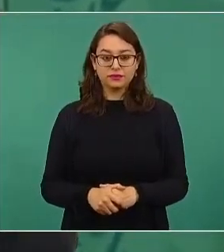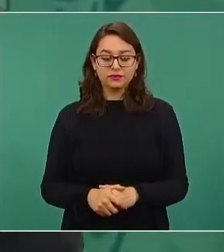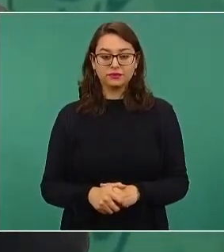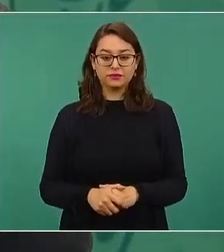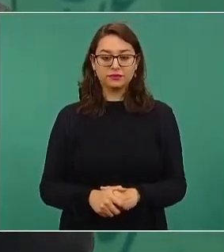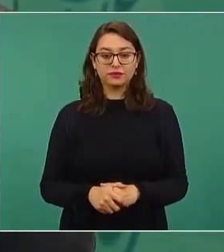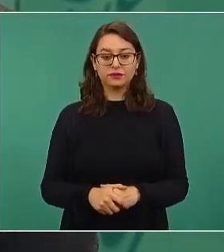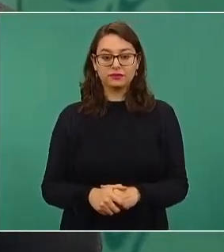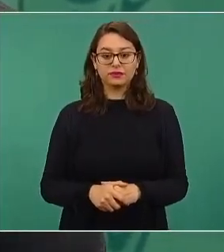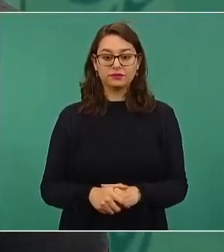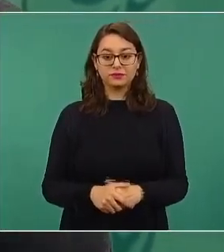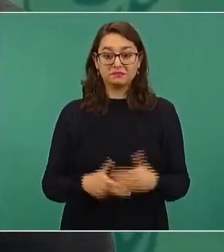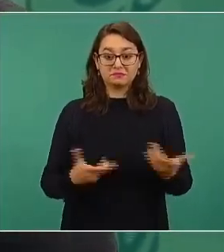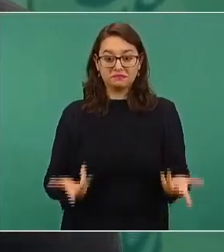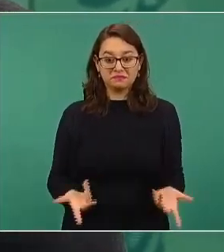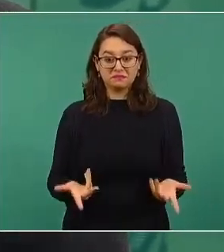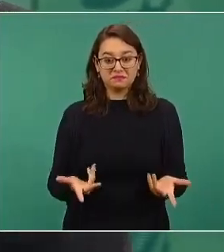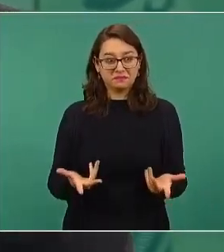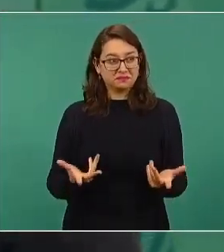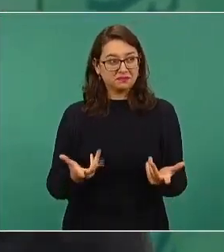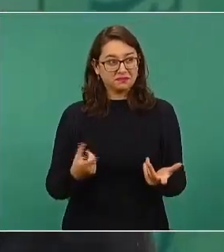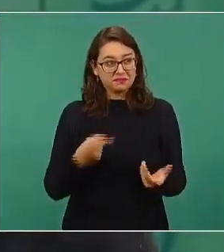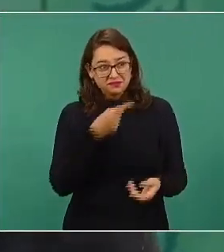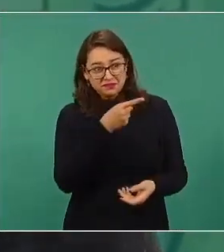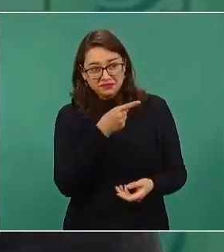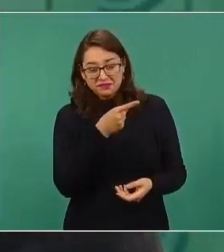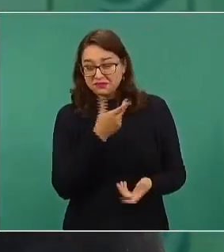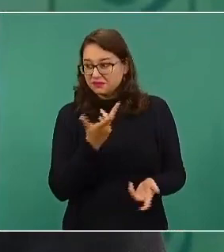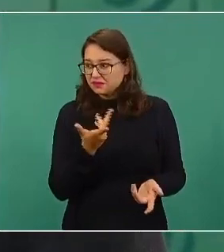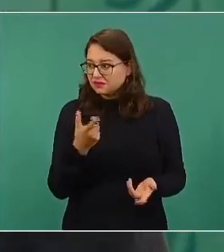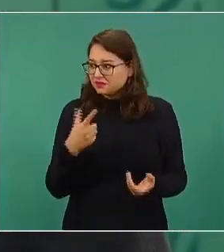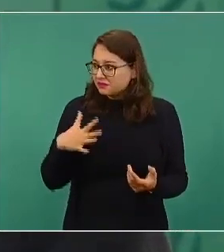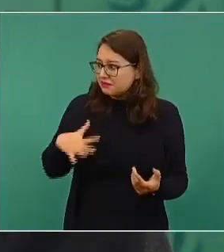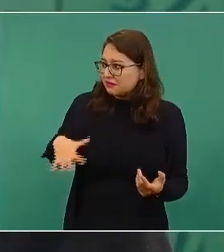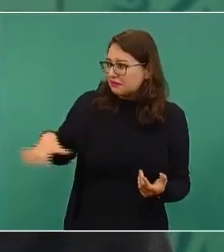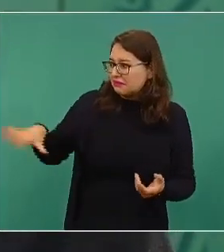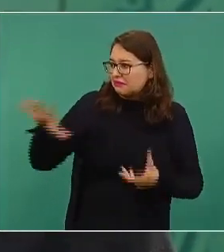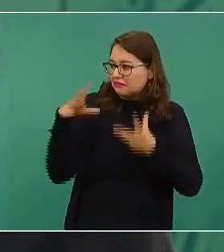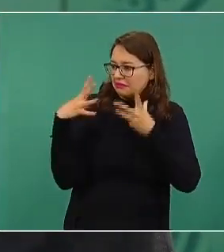En un mundo con tanta pobreza